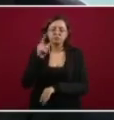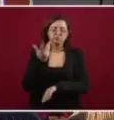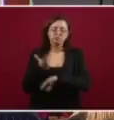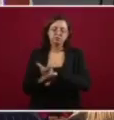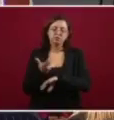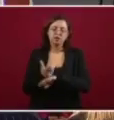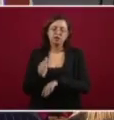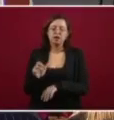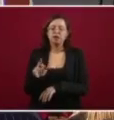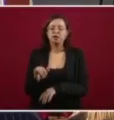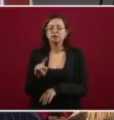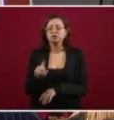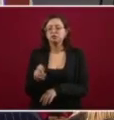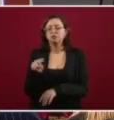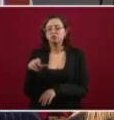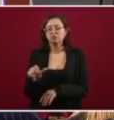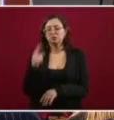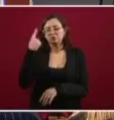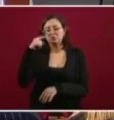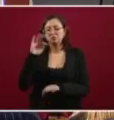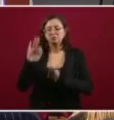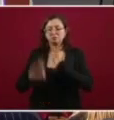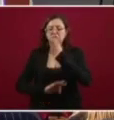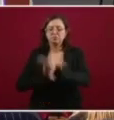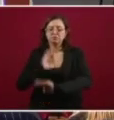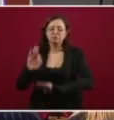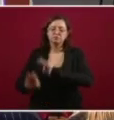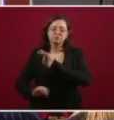para la atención médica